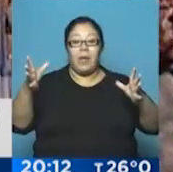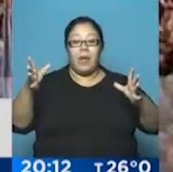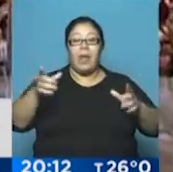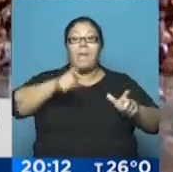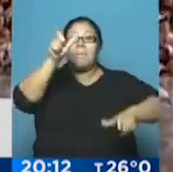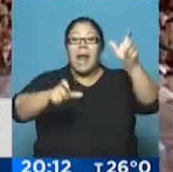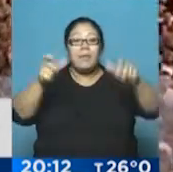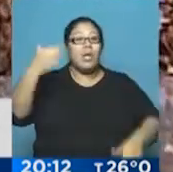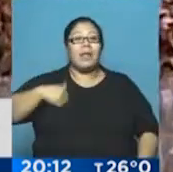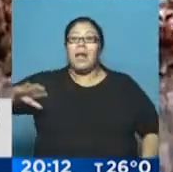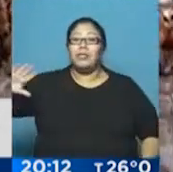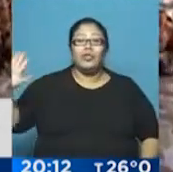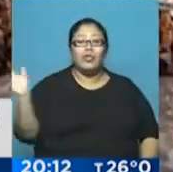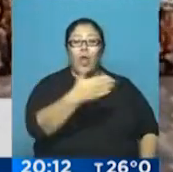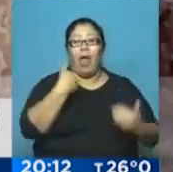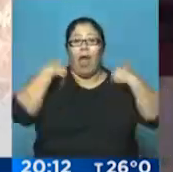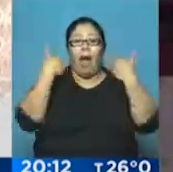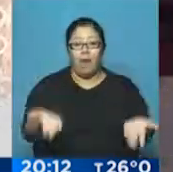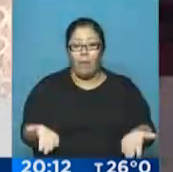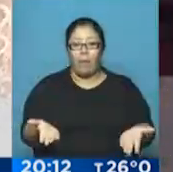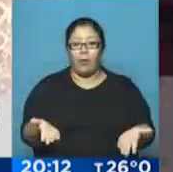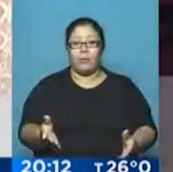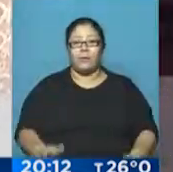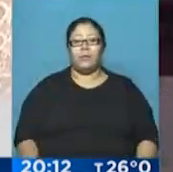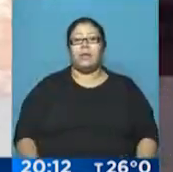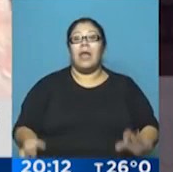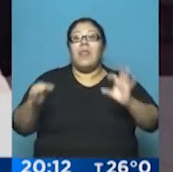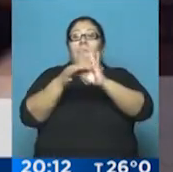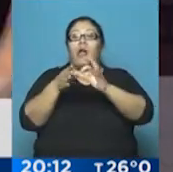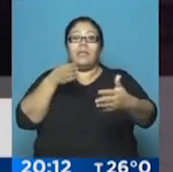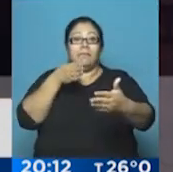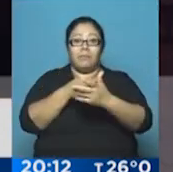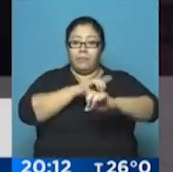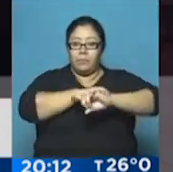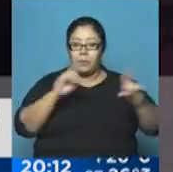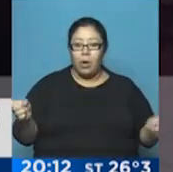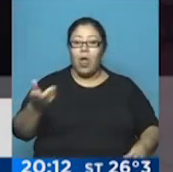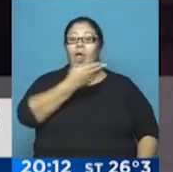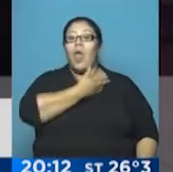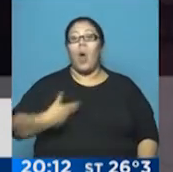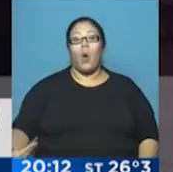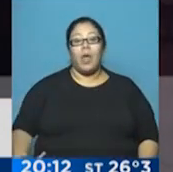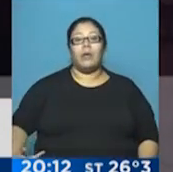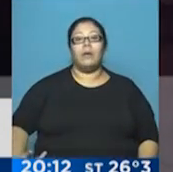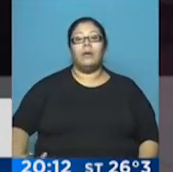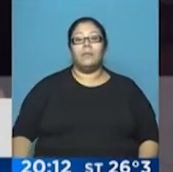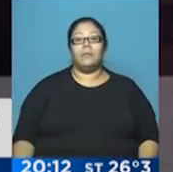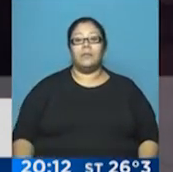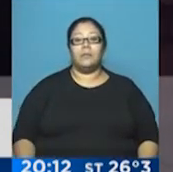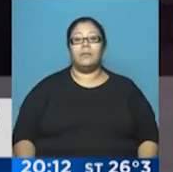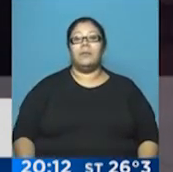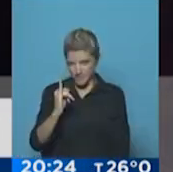los ciudadanos, que no sean el ariete de la democracia y de los gobiernos populares y mucho menos